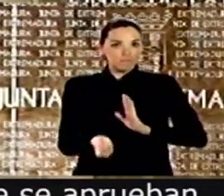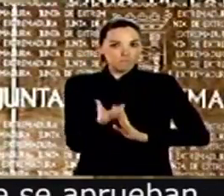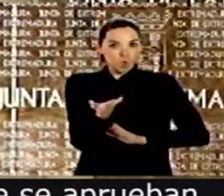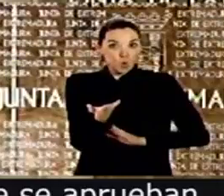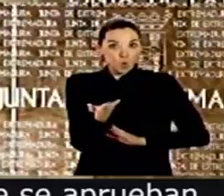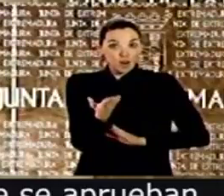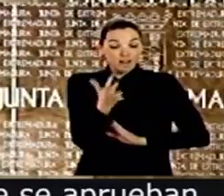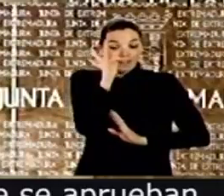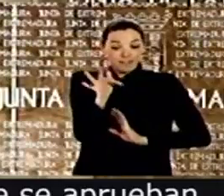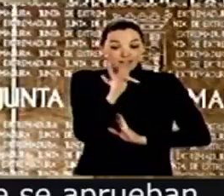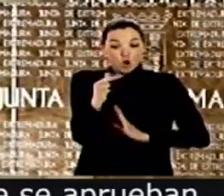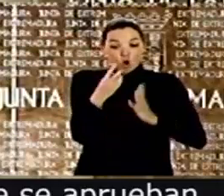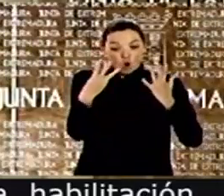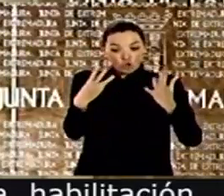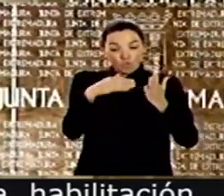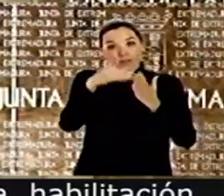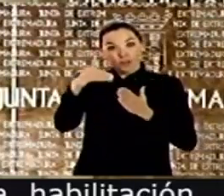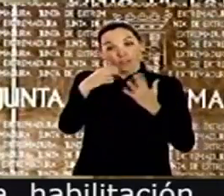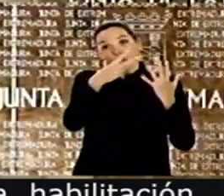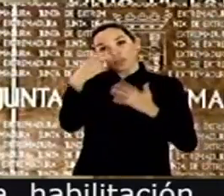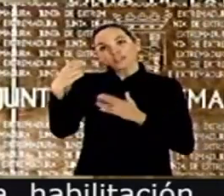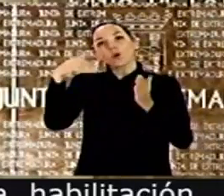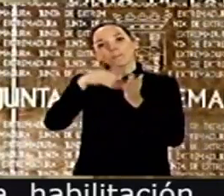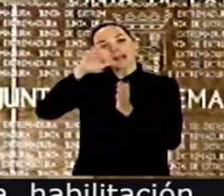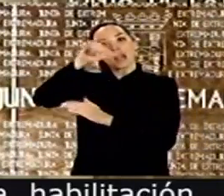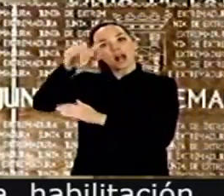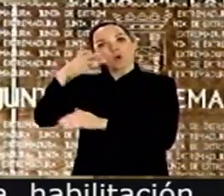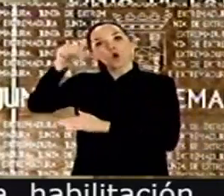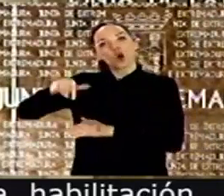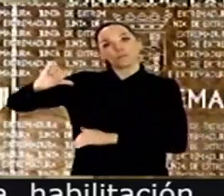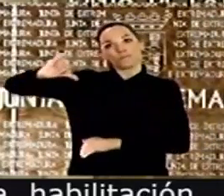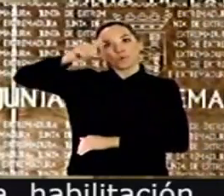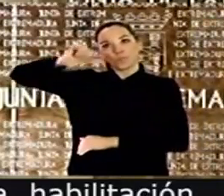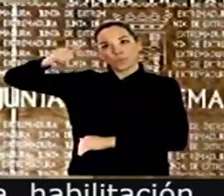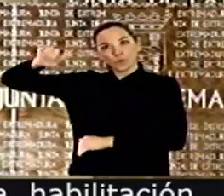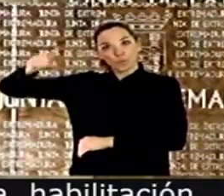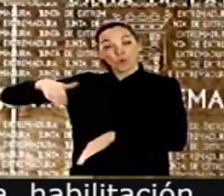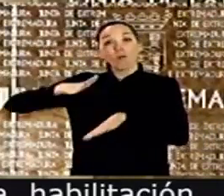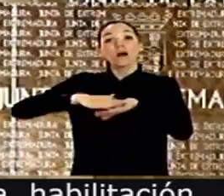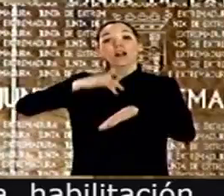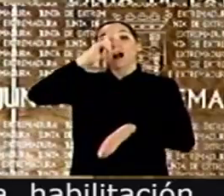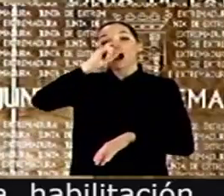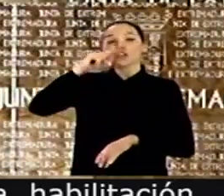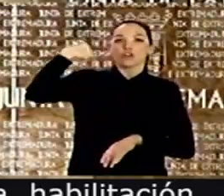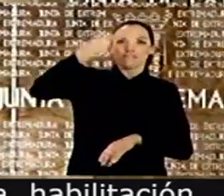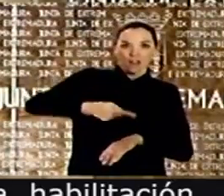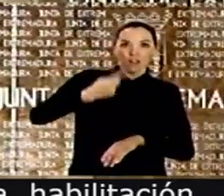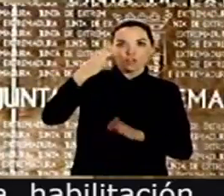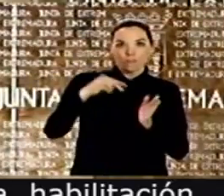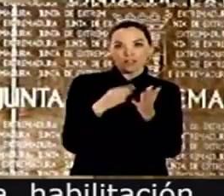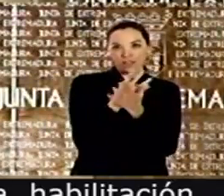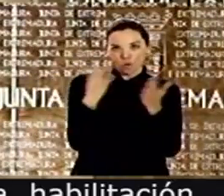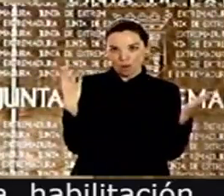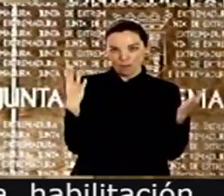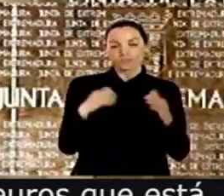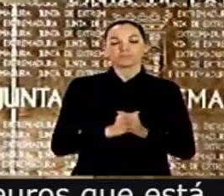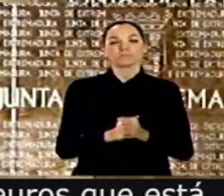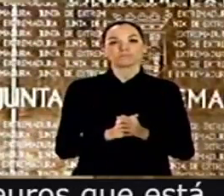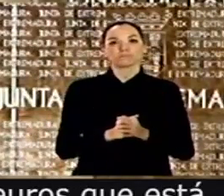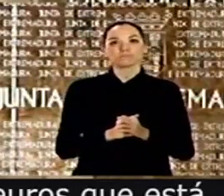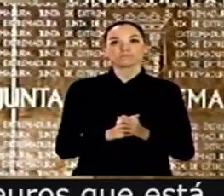de 8.200.000 euros que también está aprobando hoy el Consejo de Gobierno para el año 19. La tercera cuestión en